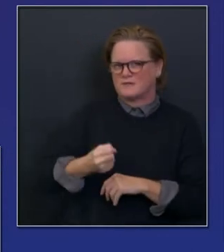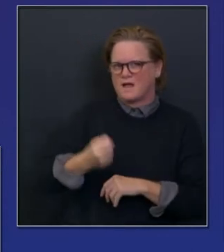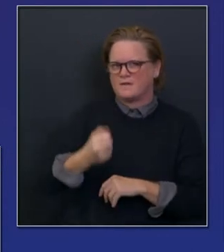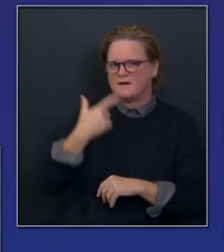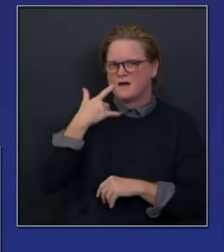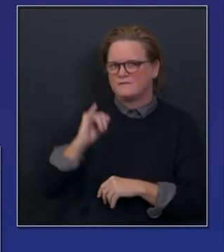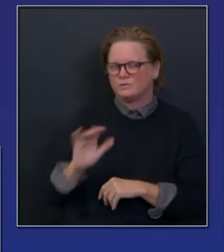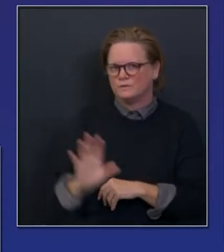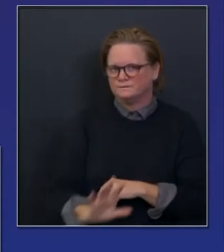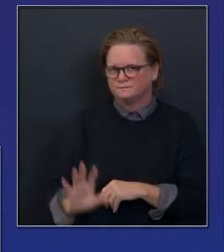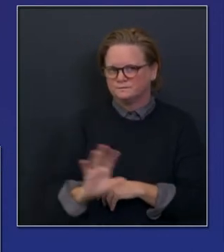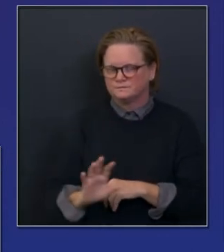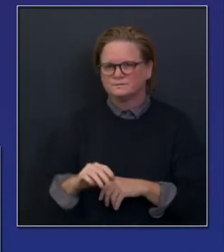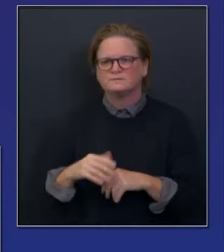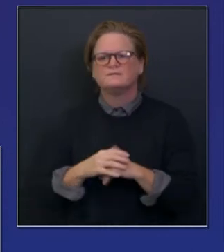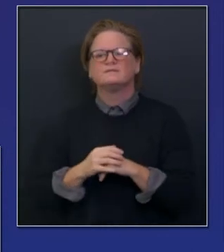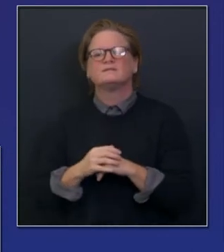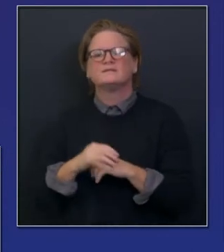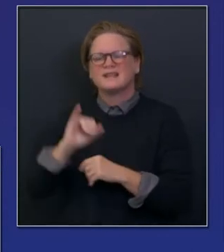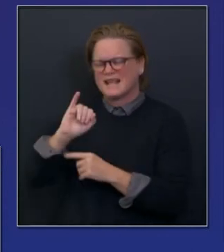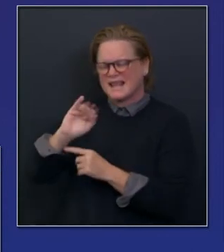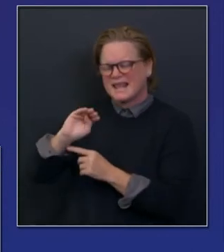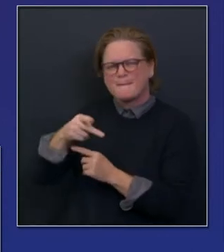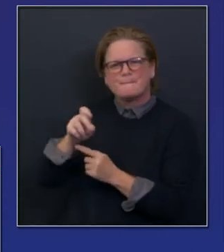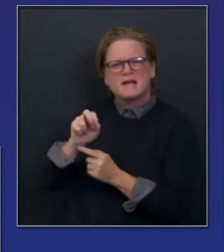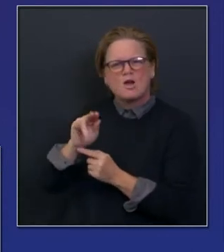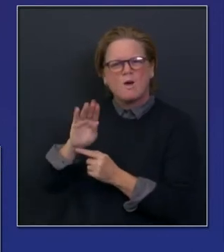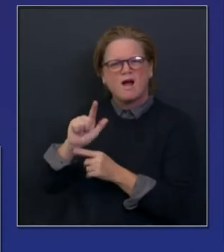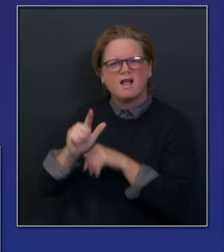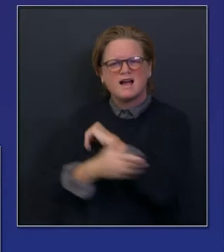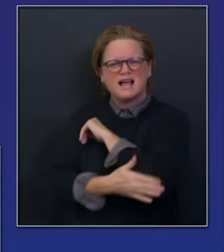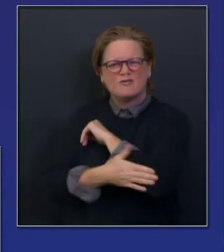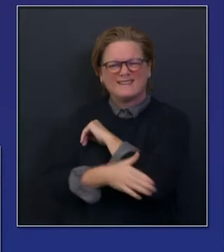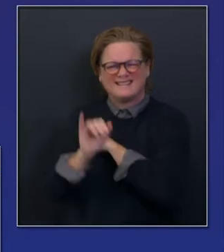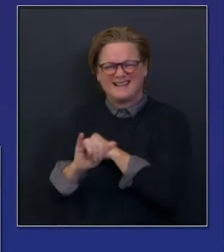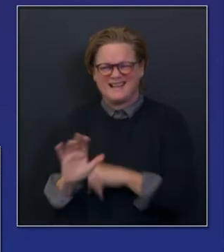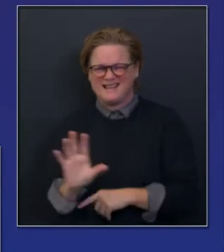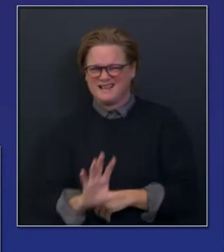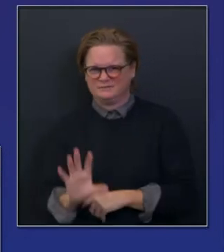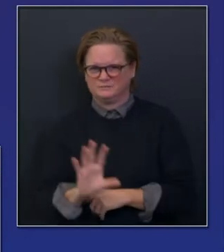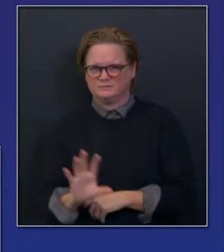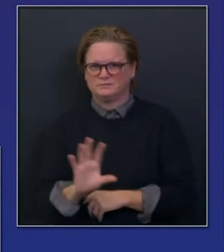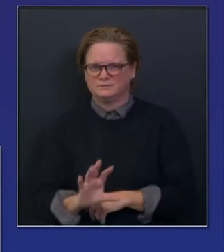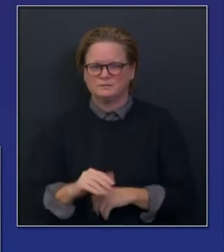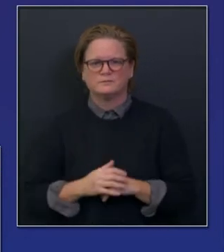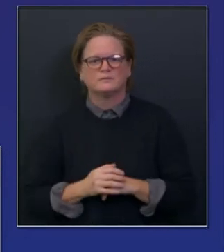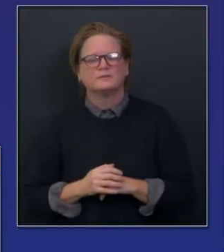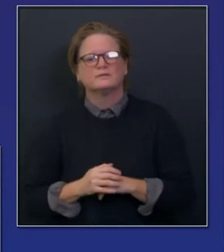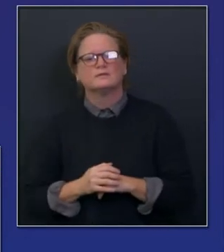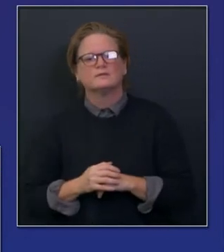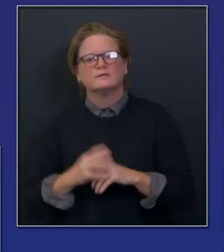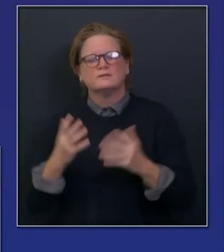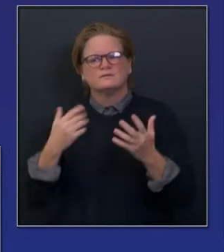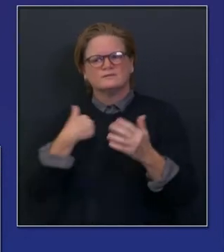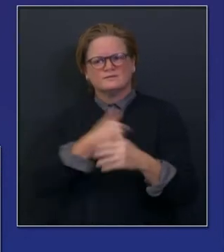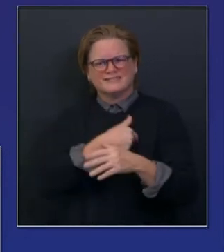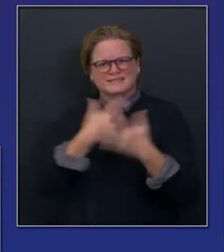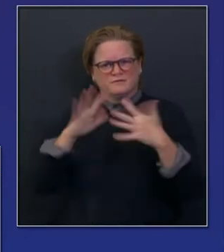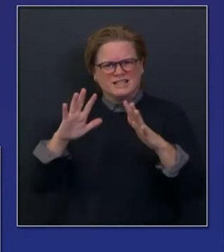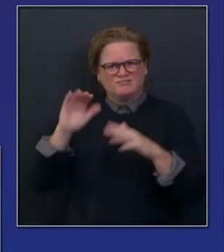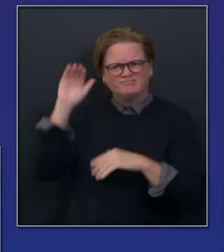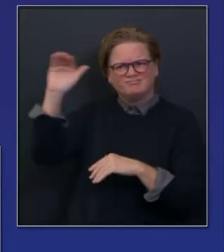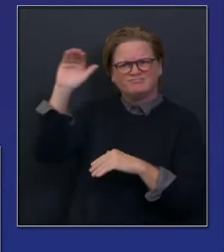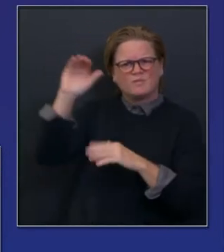fueron enviados, desplegados ahí, en el condado Imperial principalmente. Tenemos una petición